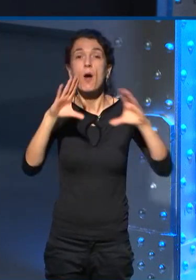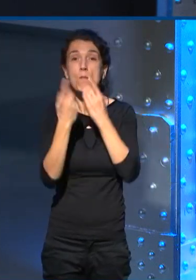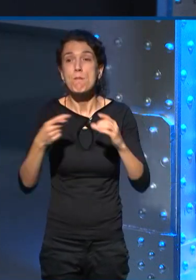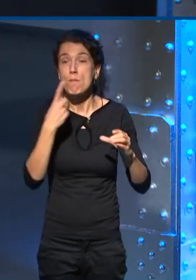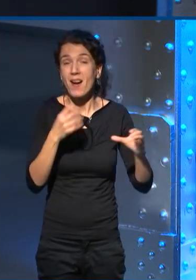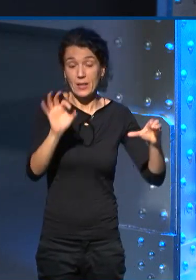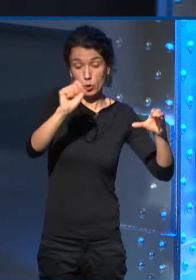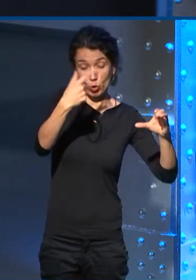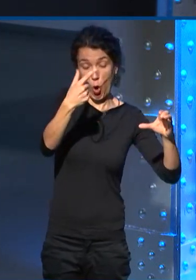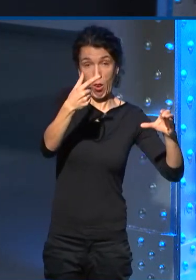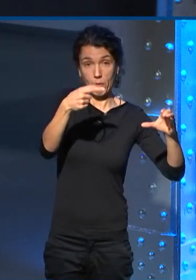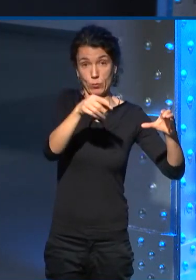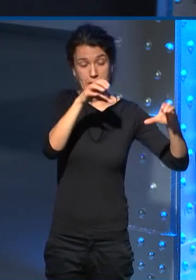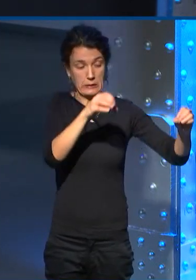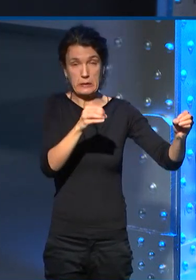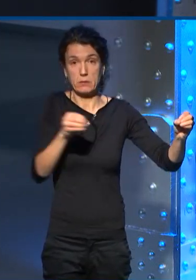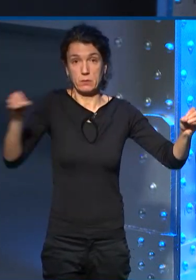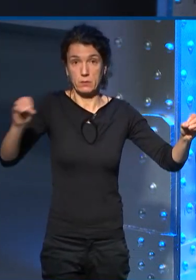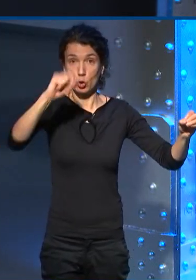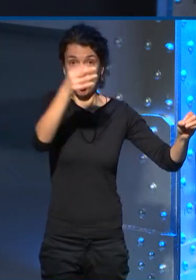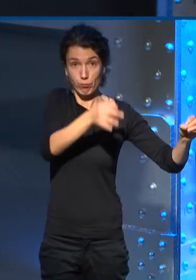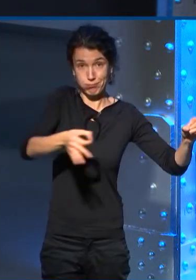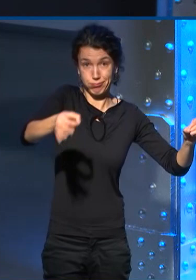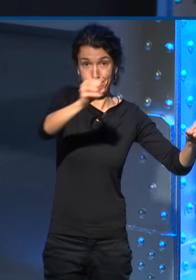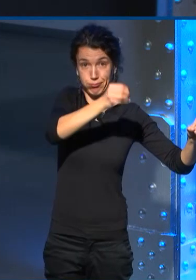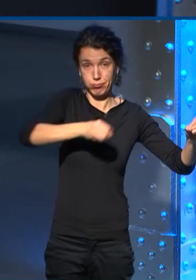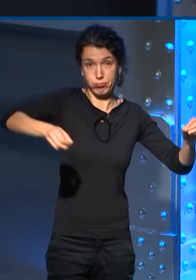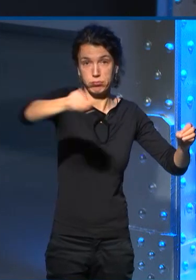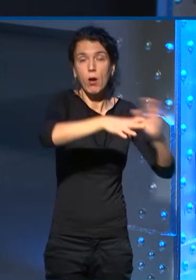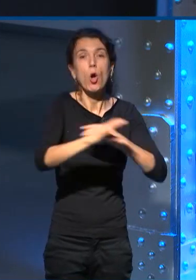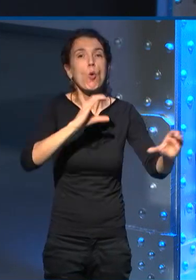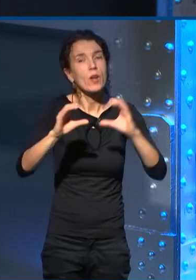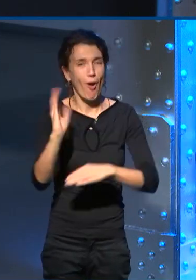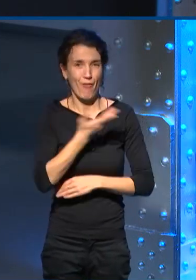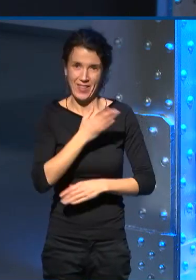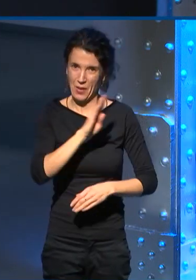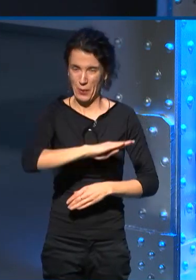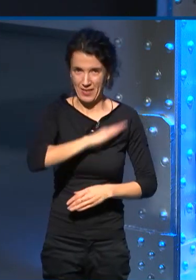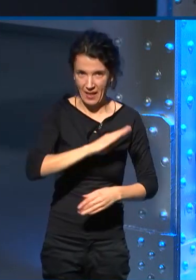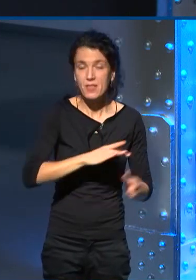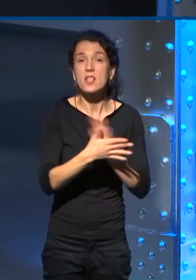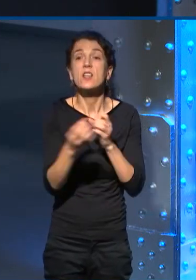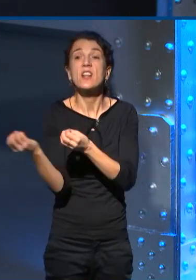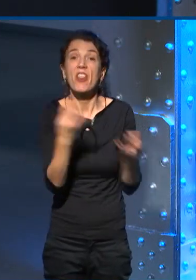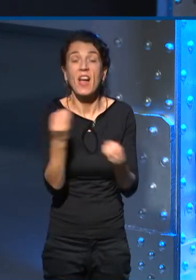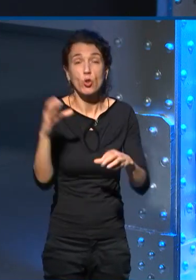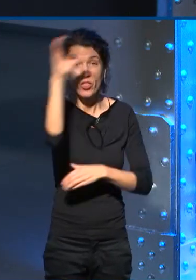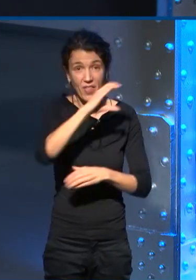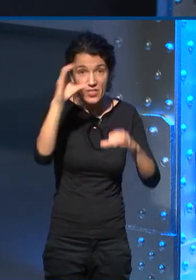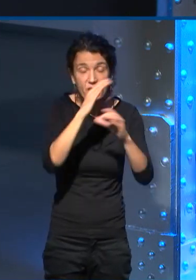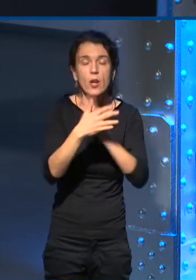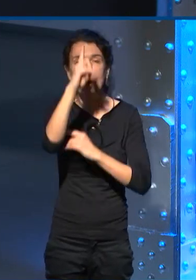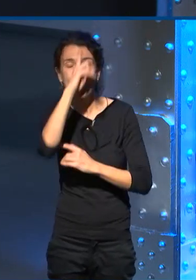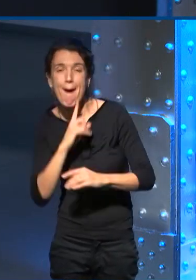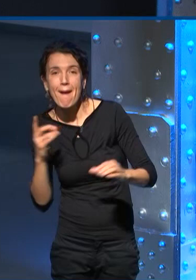con las comunicaciones? Bueno, nos podemos arriesgar, distorsiona obviamente las comunicaciones, y muchísimo. Nos podemos arriesgar a transmitir datos científicos, una